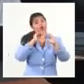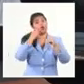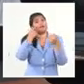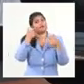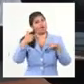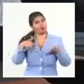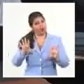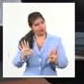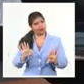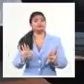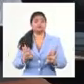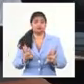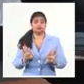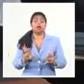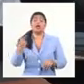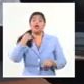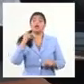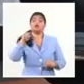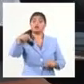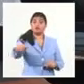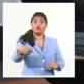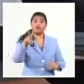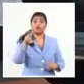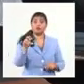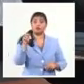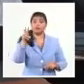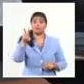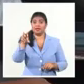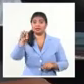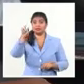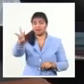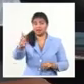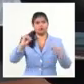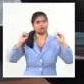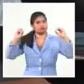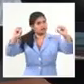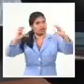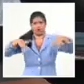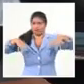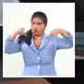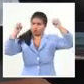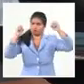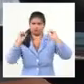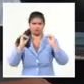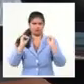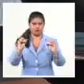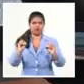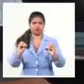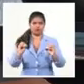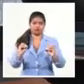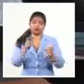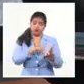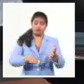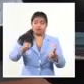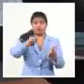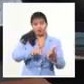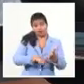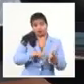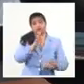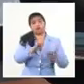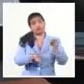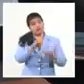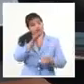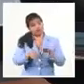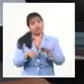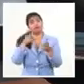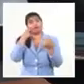llevarlos a cero. Y en el 2023 ir ganando en la estabilidad del sistema, consolidando la estabilidad del sistema y con las nuevas inversiones